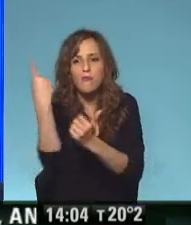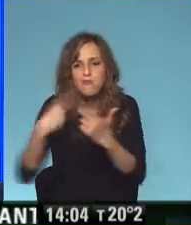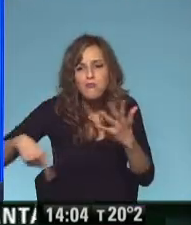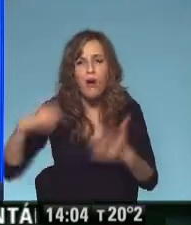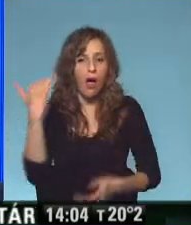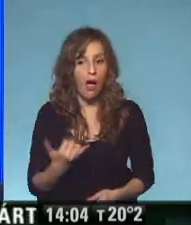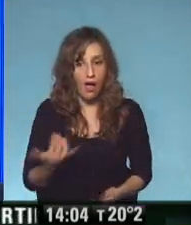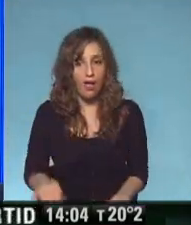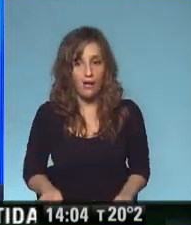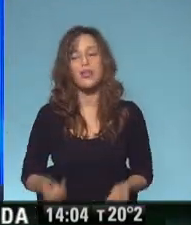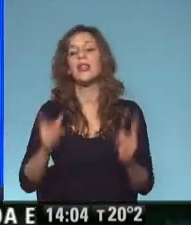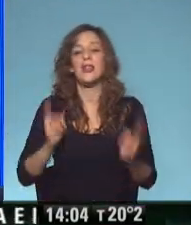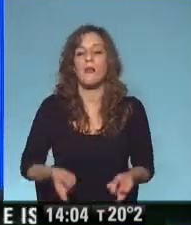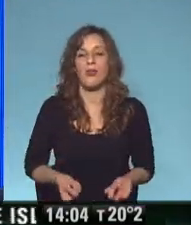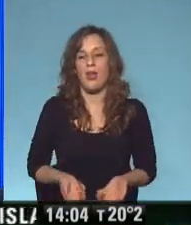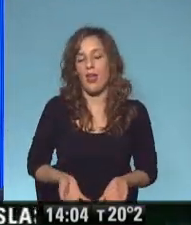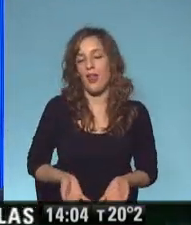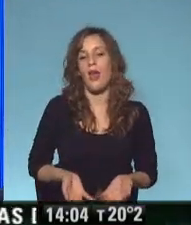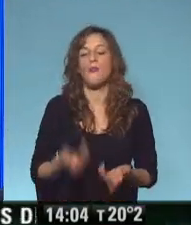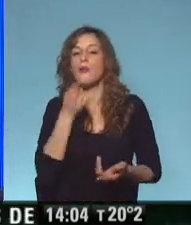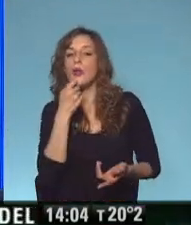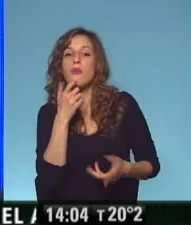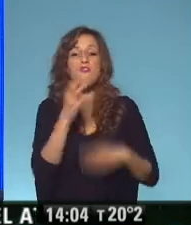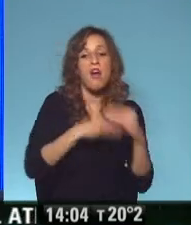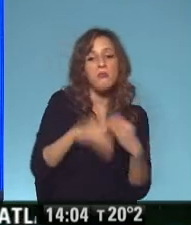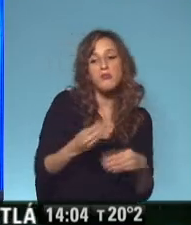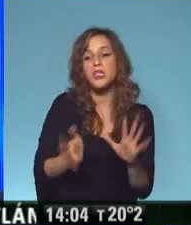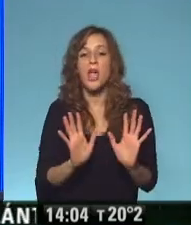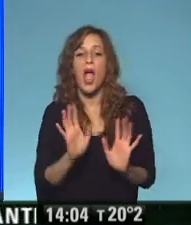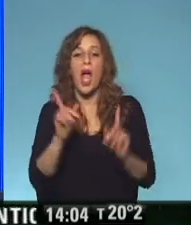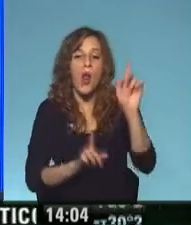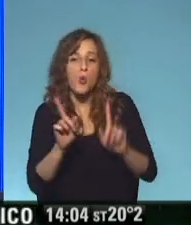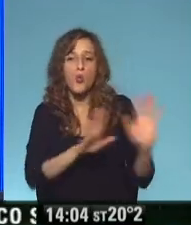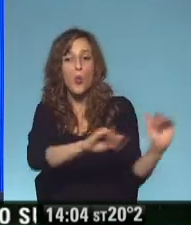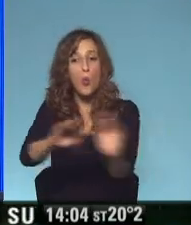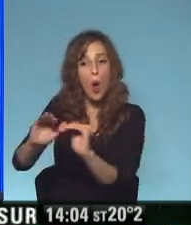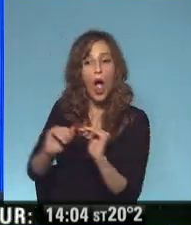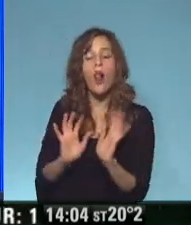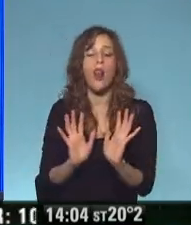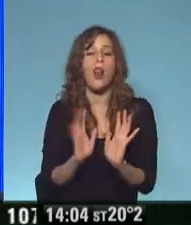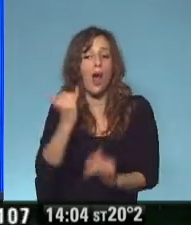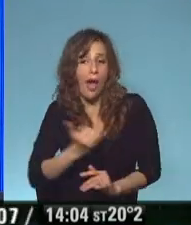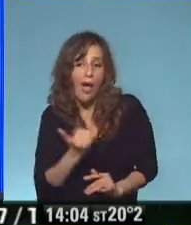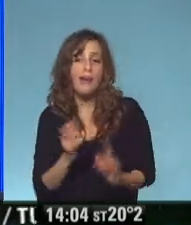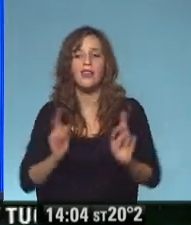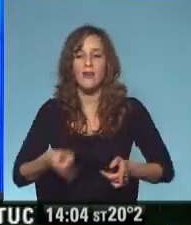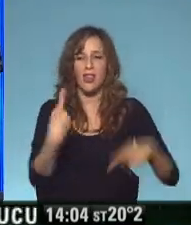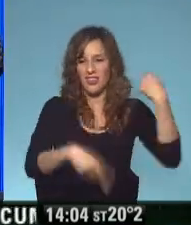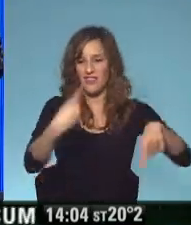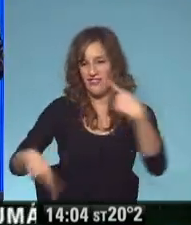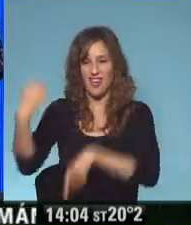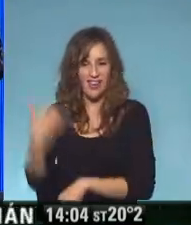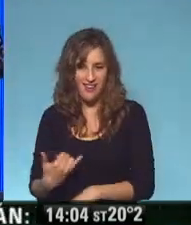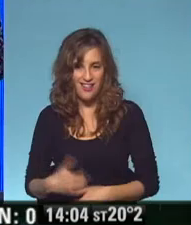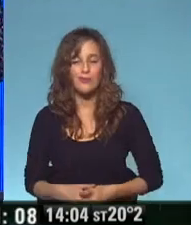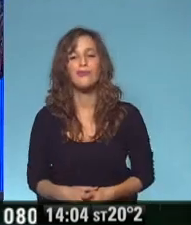y también de las cosas que tenemos en común, ¿no? Las costumbres que compartimos, los juegos, las maneras que tenemos de hacer las cosas en cada familia. familia.